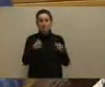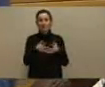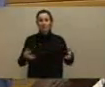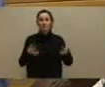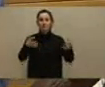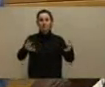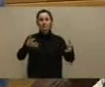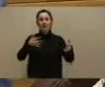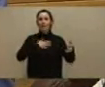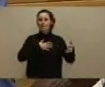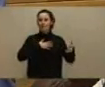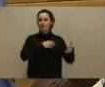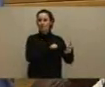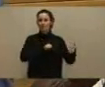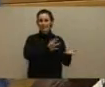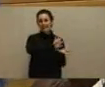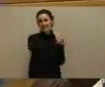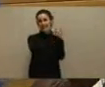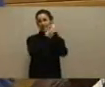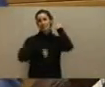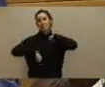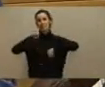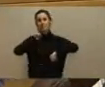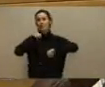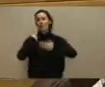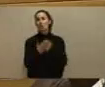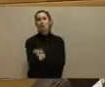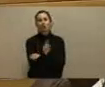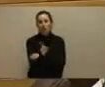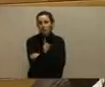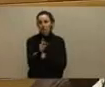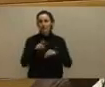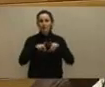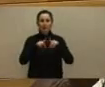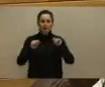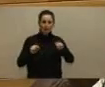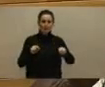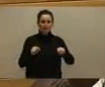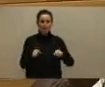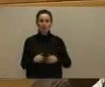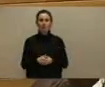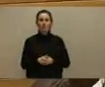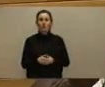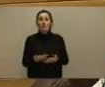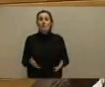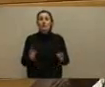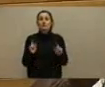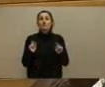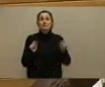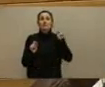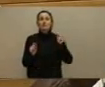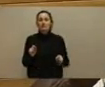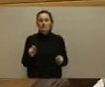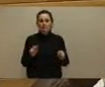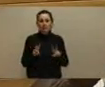parece que cambia un poquito la actitud y no justifica la actitud del Principado de Asturias en este caso, que dice, la puntualización, esta es la justificación que da